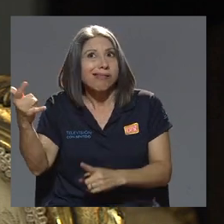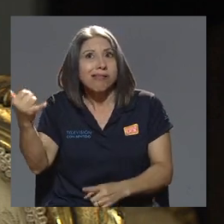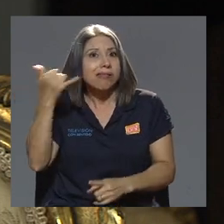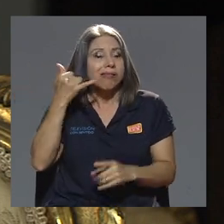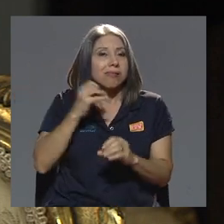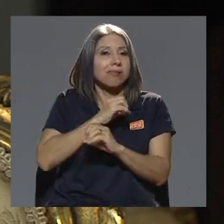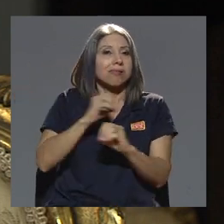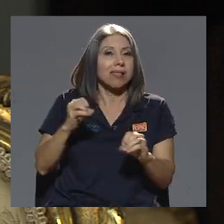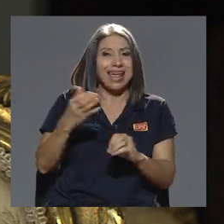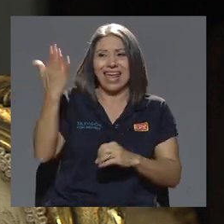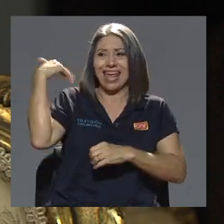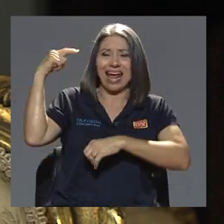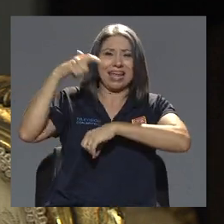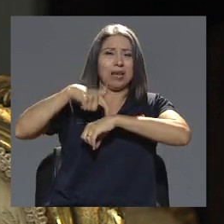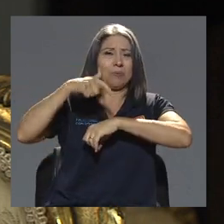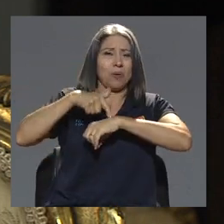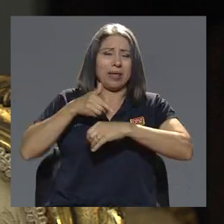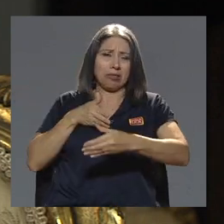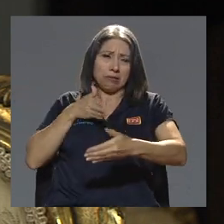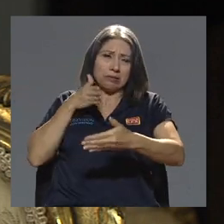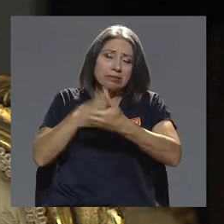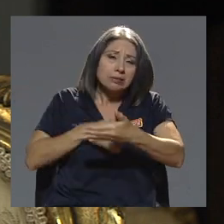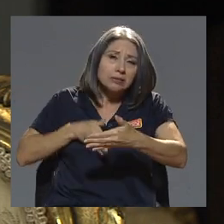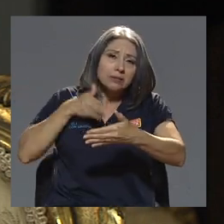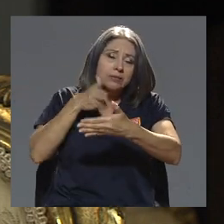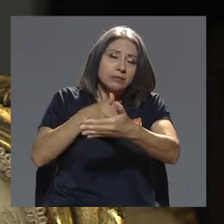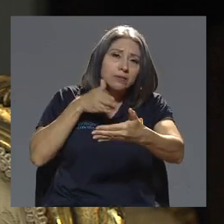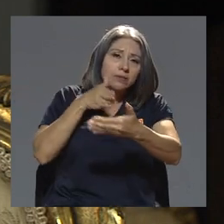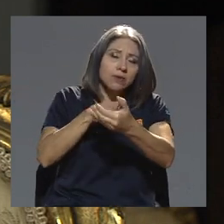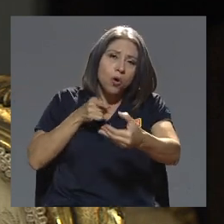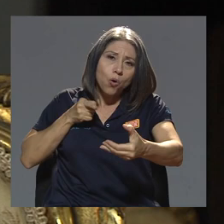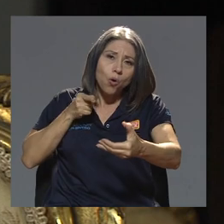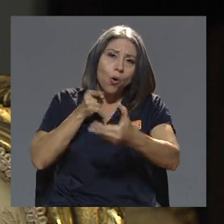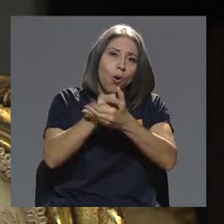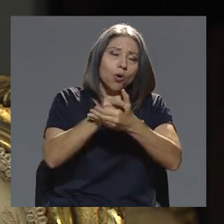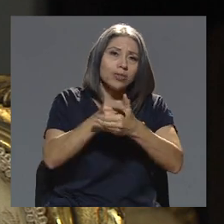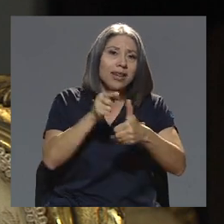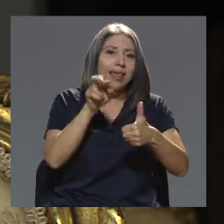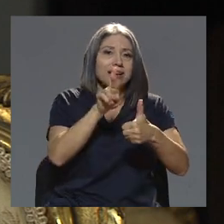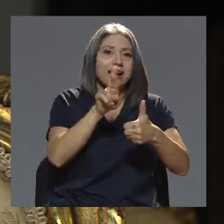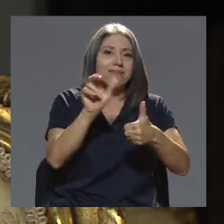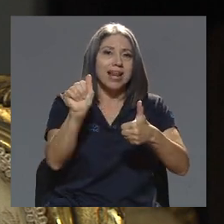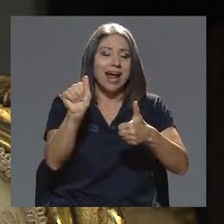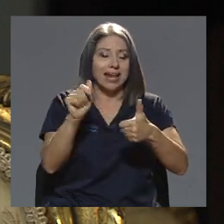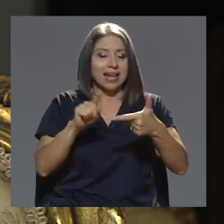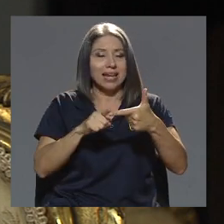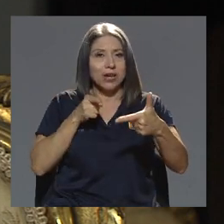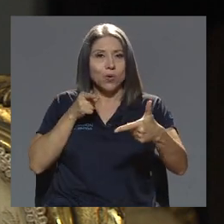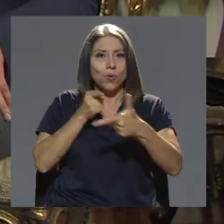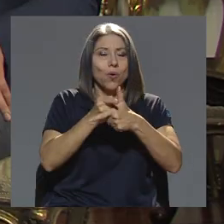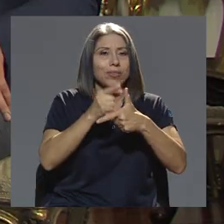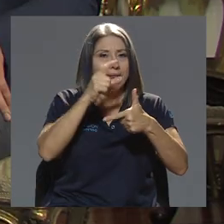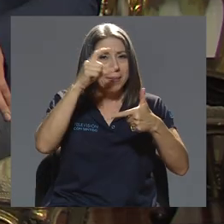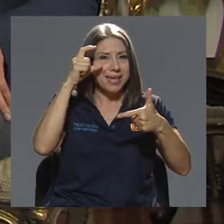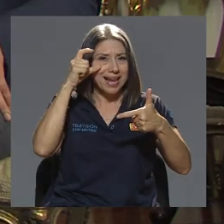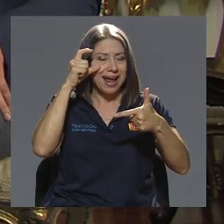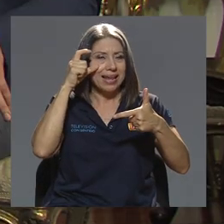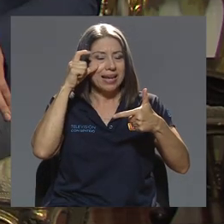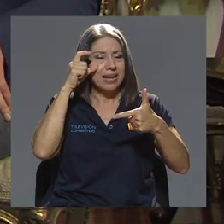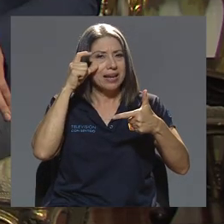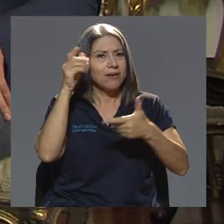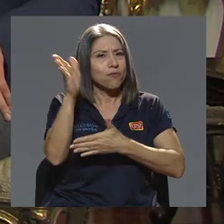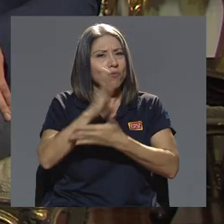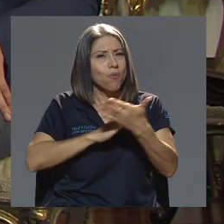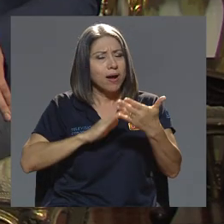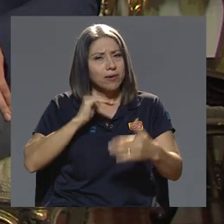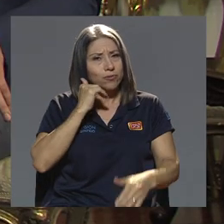se hizo en aquel momento en contra de Rafael Ángel y de Miguel Ángel fue algo vergonzoso, con un juicio